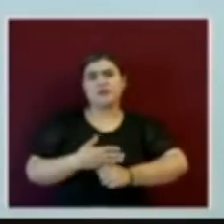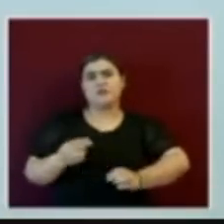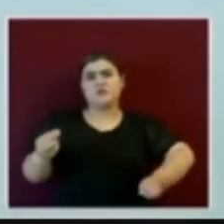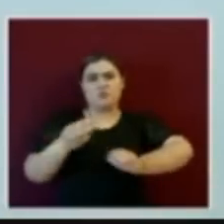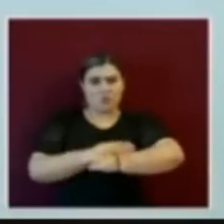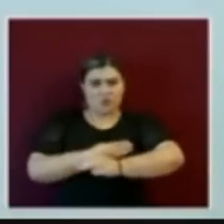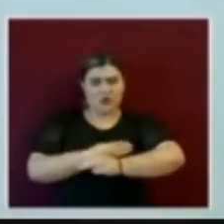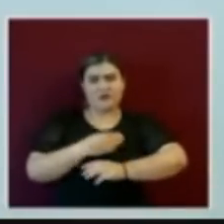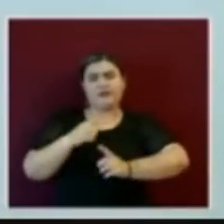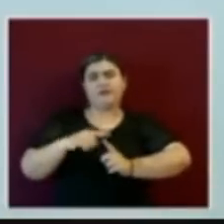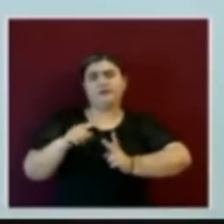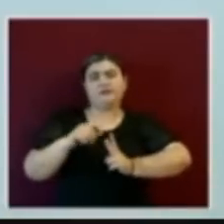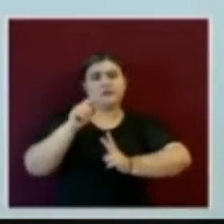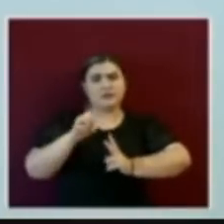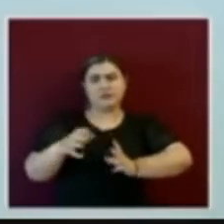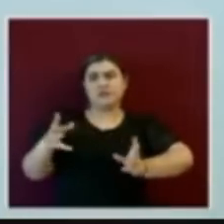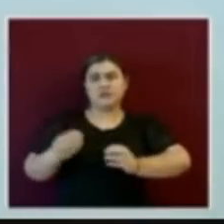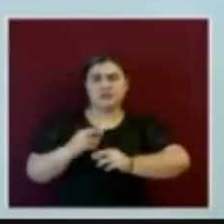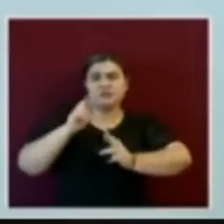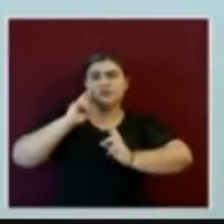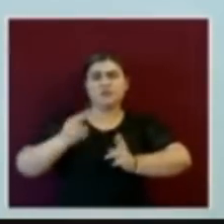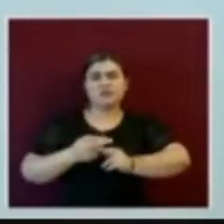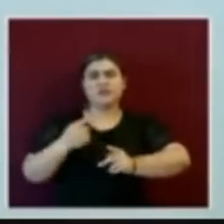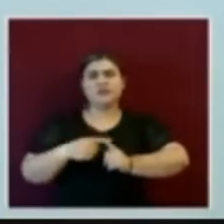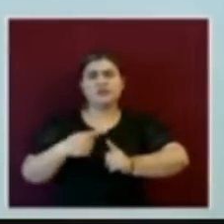estuvieron también ahí, estuvo